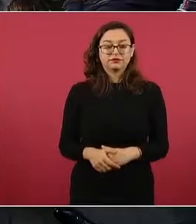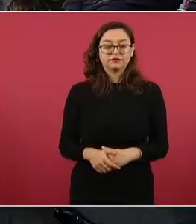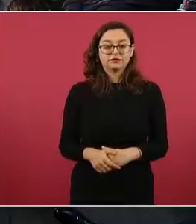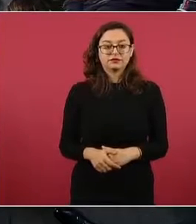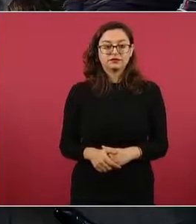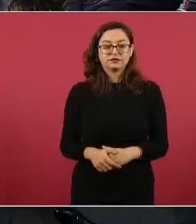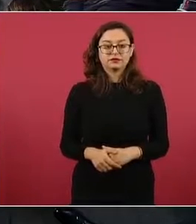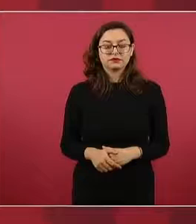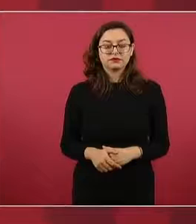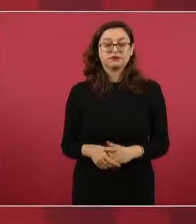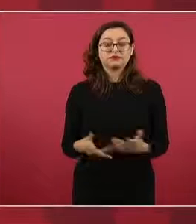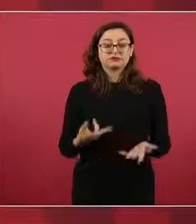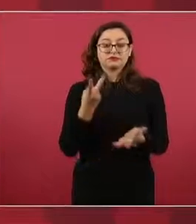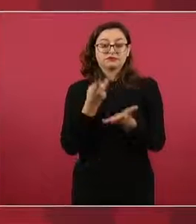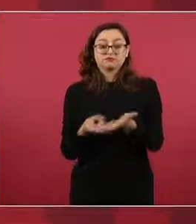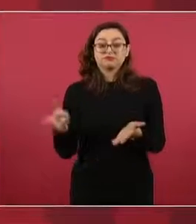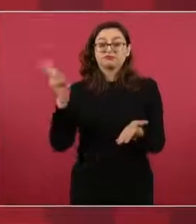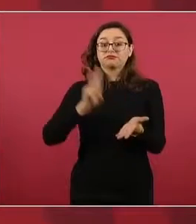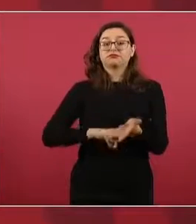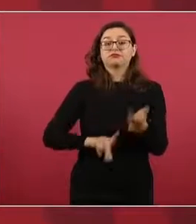Ahora, con la guerra